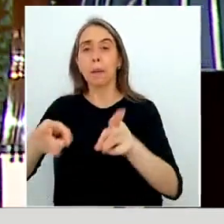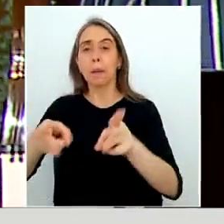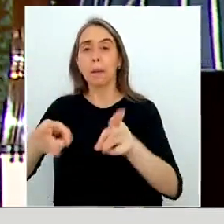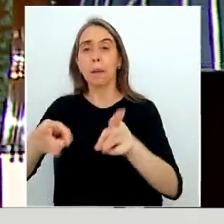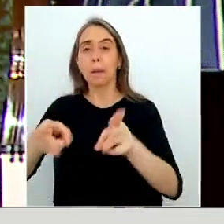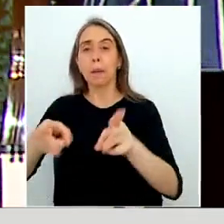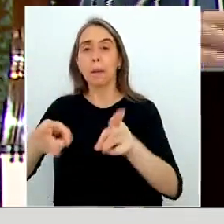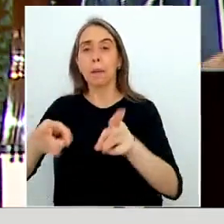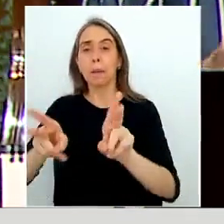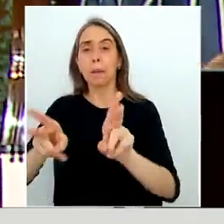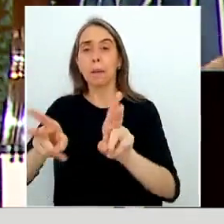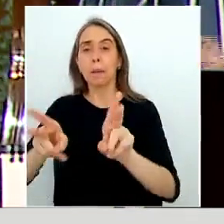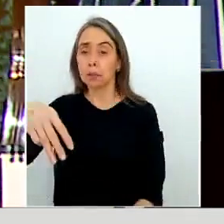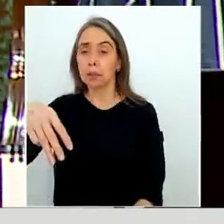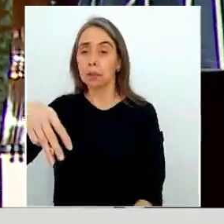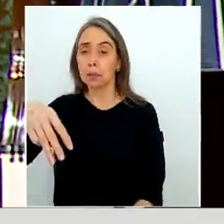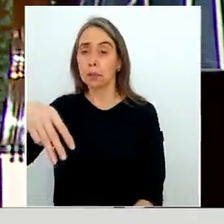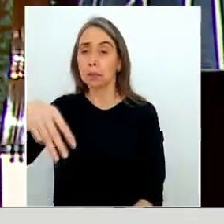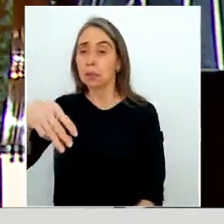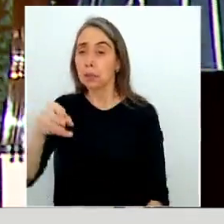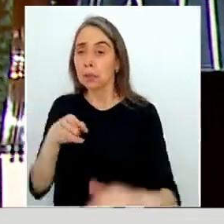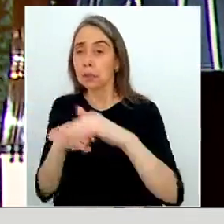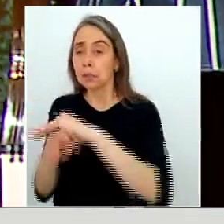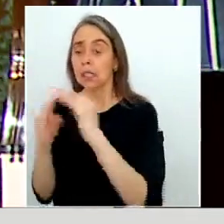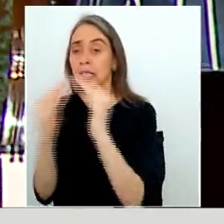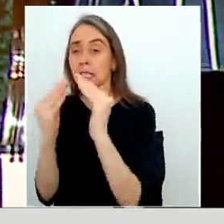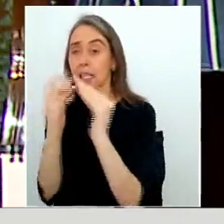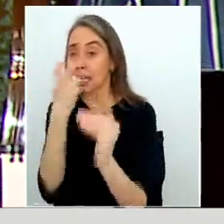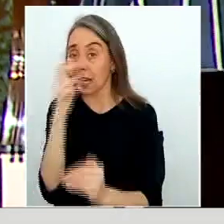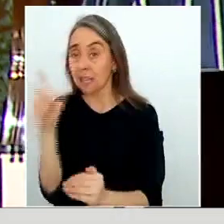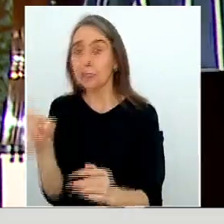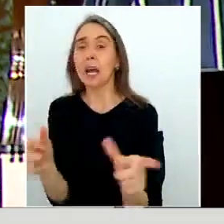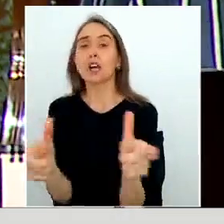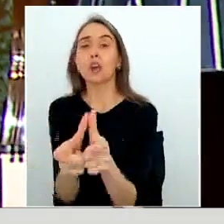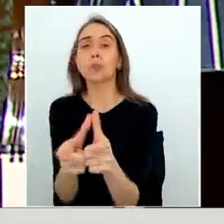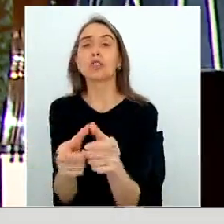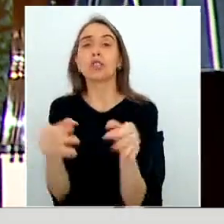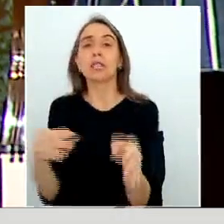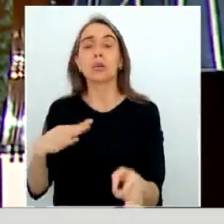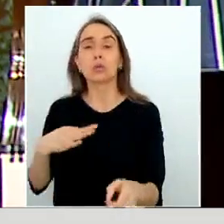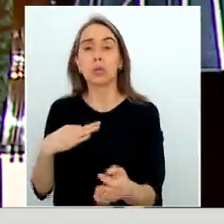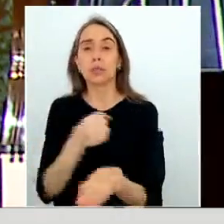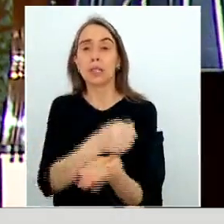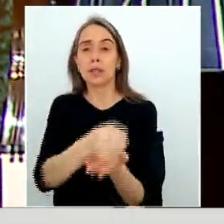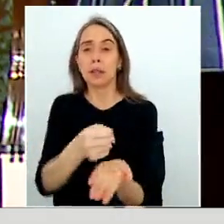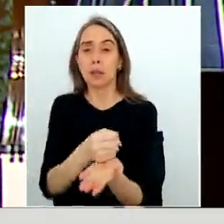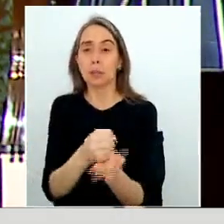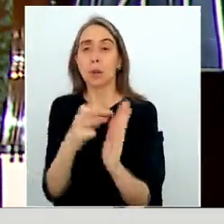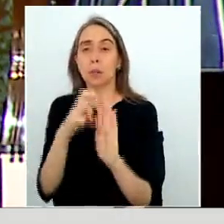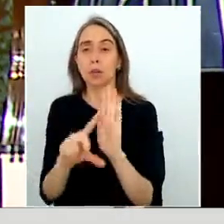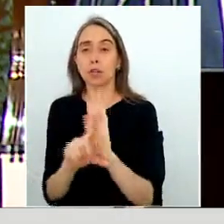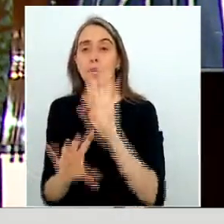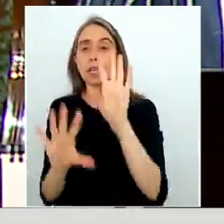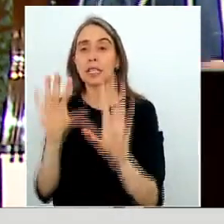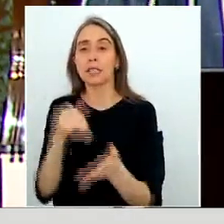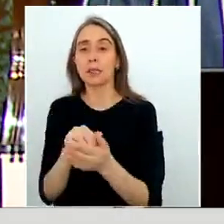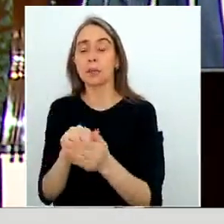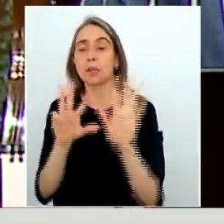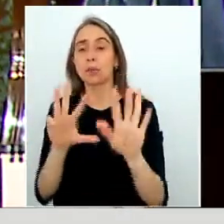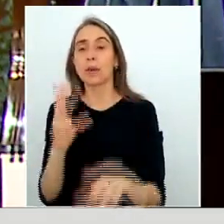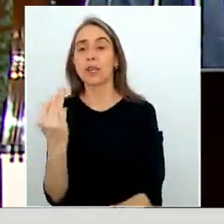motivos de seguridad pública actualmente radicado en la comisión de Seguridad Ciudadana con el boletín número 15913